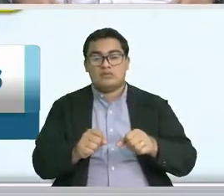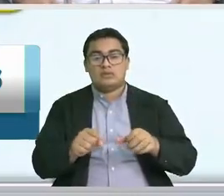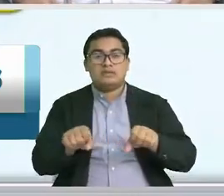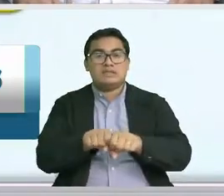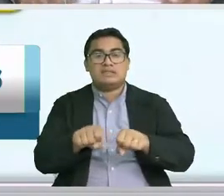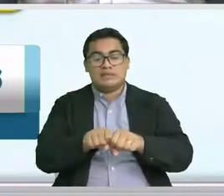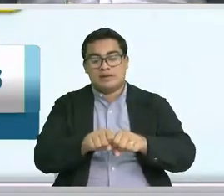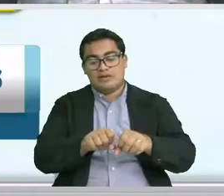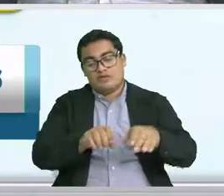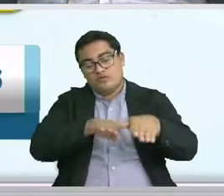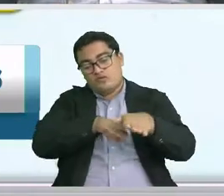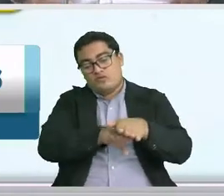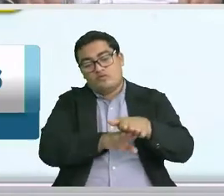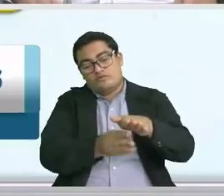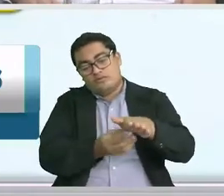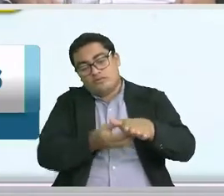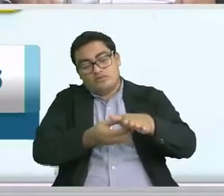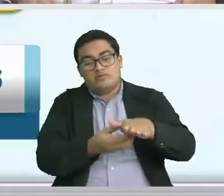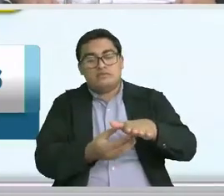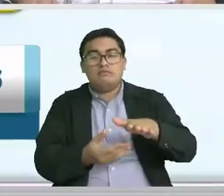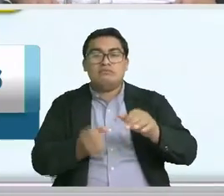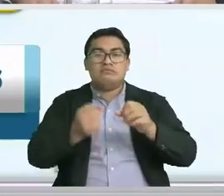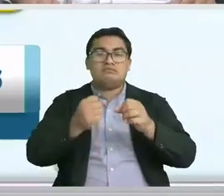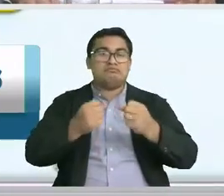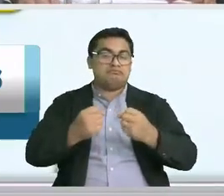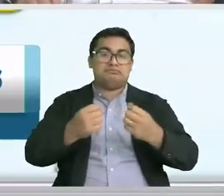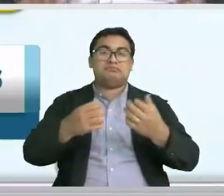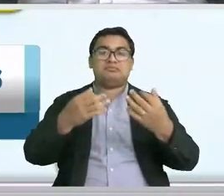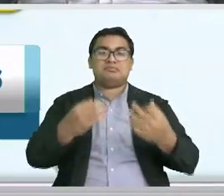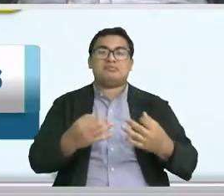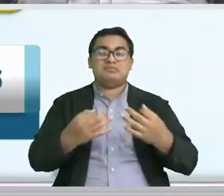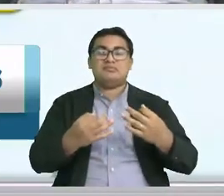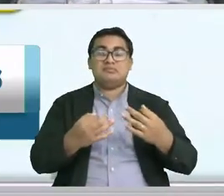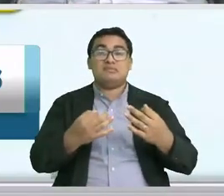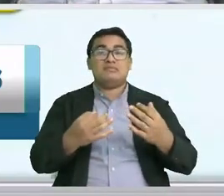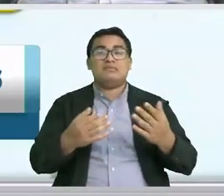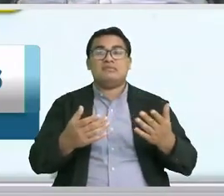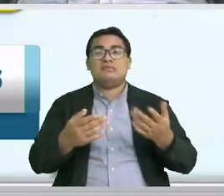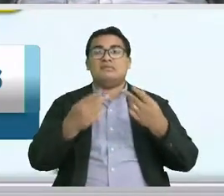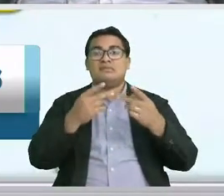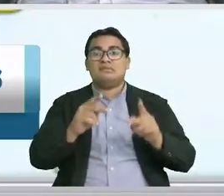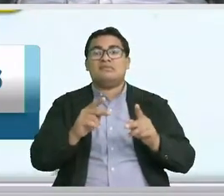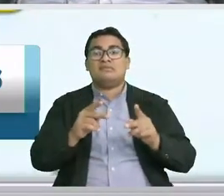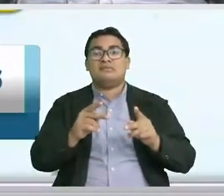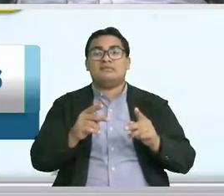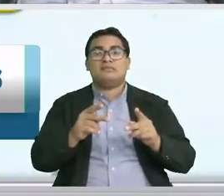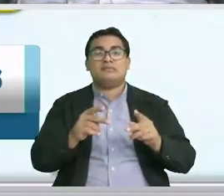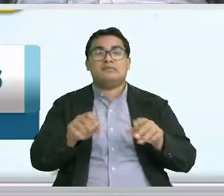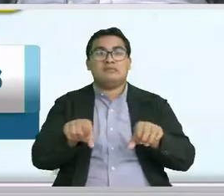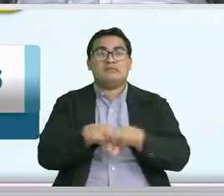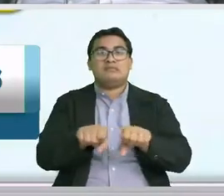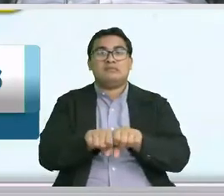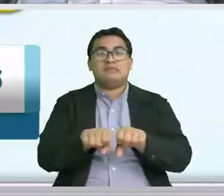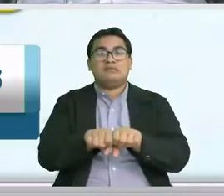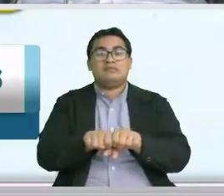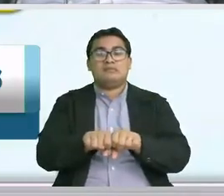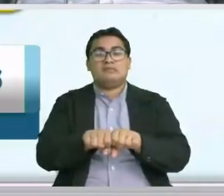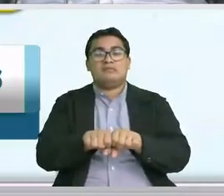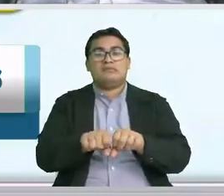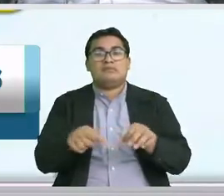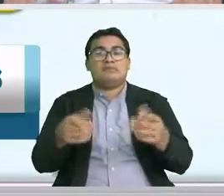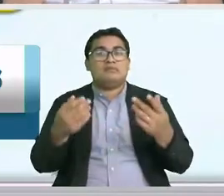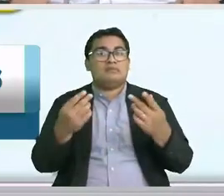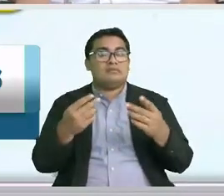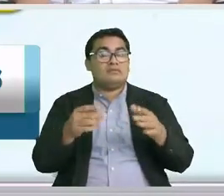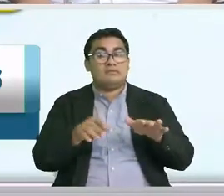todo para darle confort al niño. O los papás dicen, pero es que gasta mucho el zapato. Esa es otra cosa. Gasta mucho el